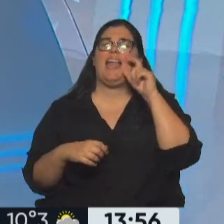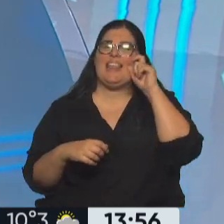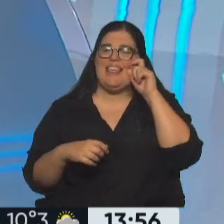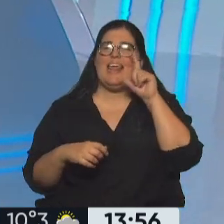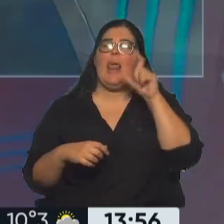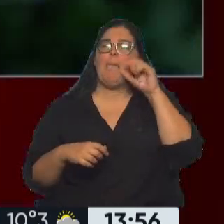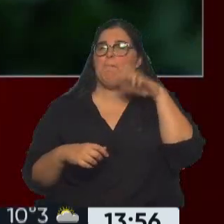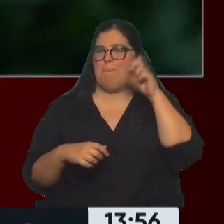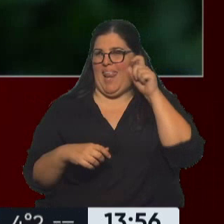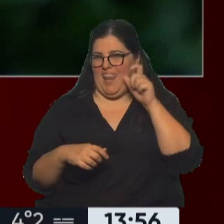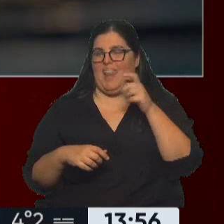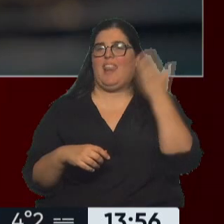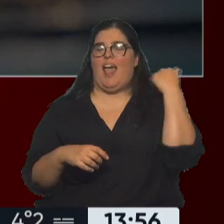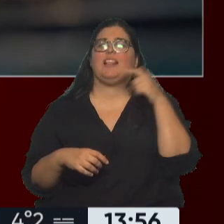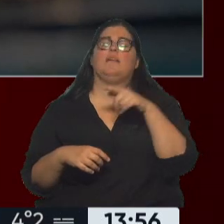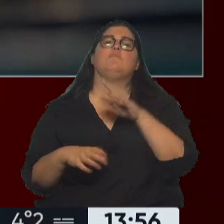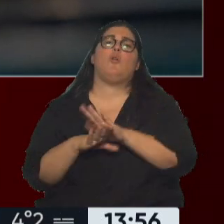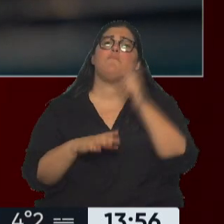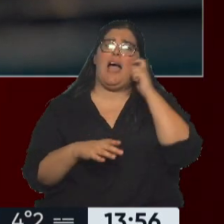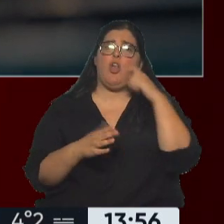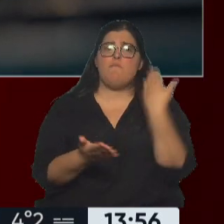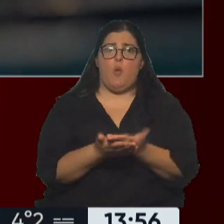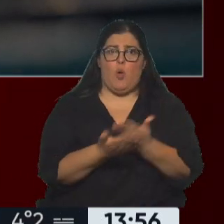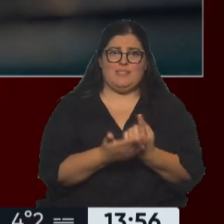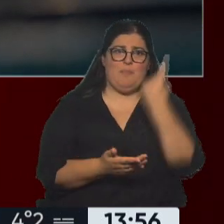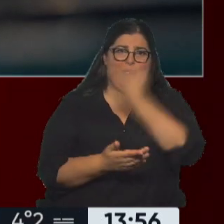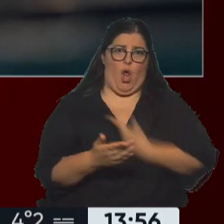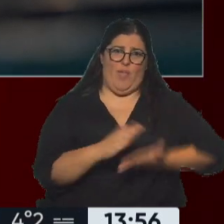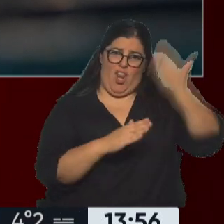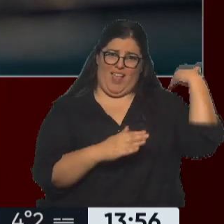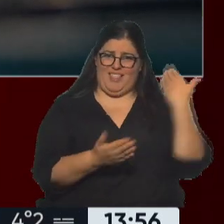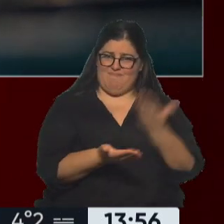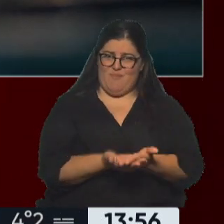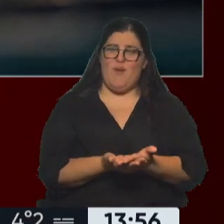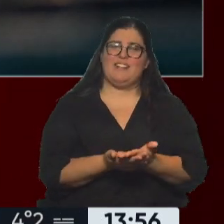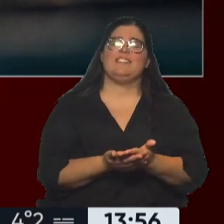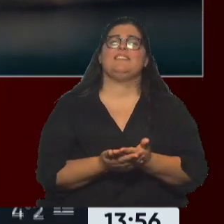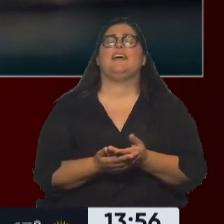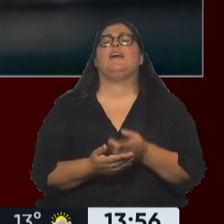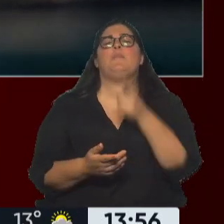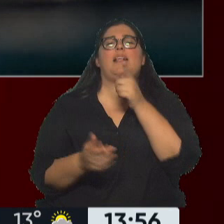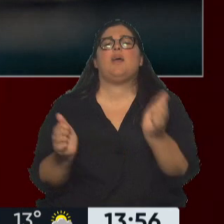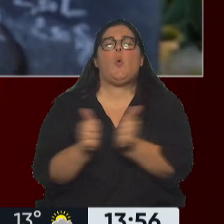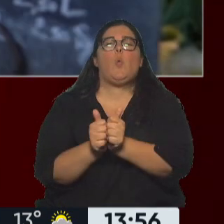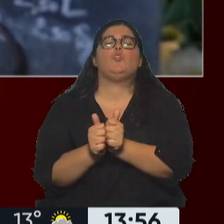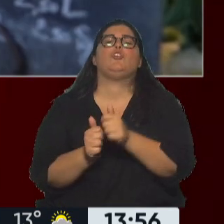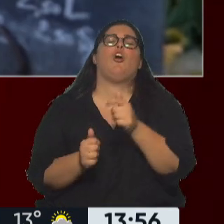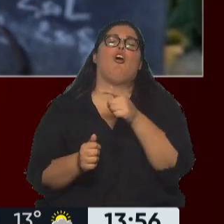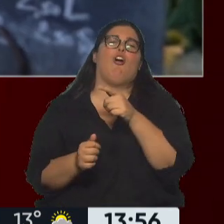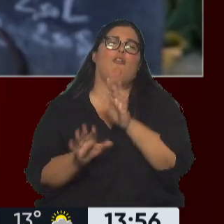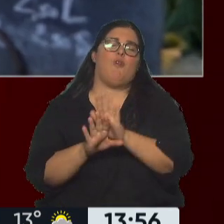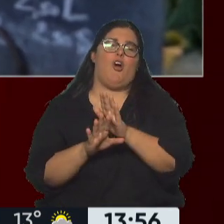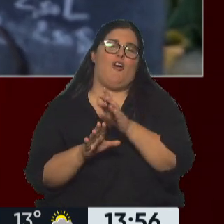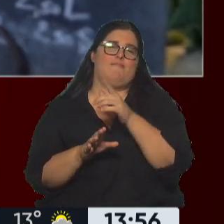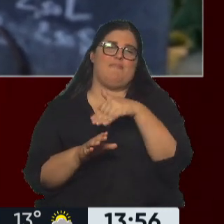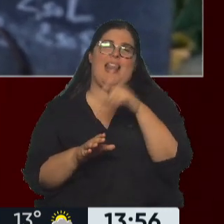el comienzo, desde su primer gobierno, y que al lado de Marine Le Pen de ultraderecha parecía de más ultraderecha, ¿no?, por este planteo, que no lo pudo